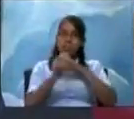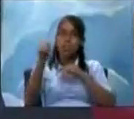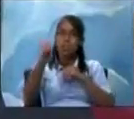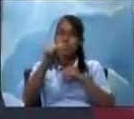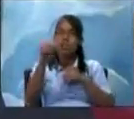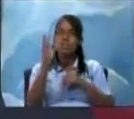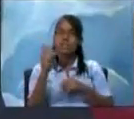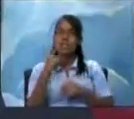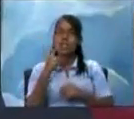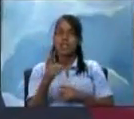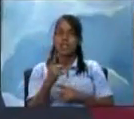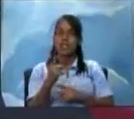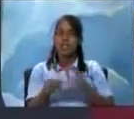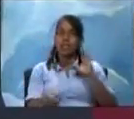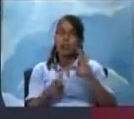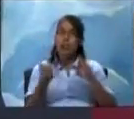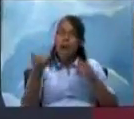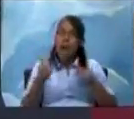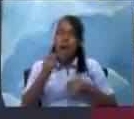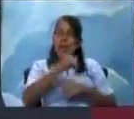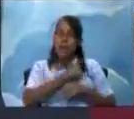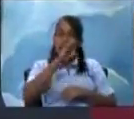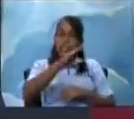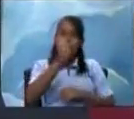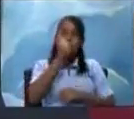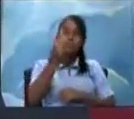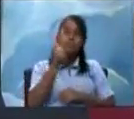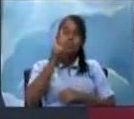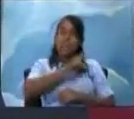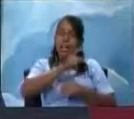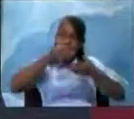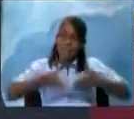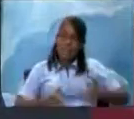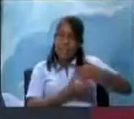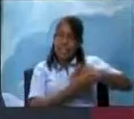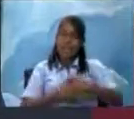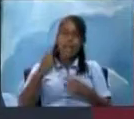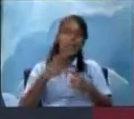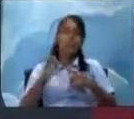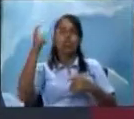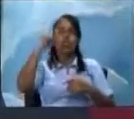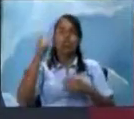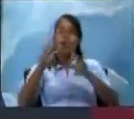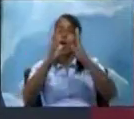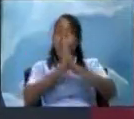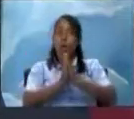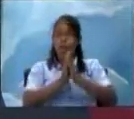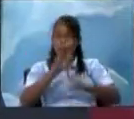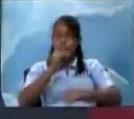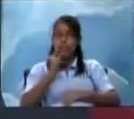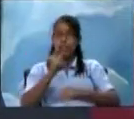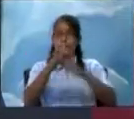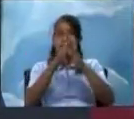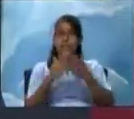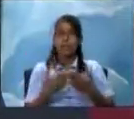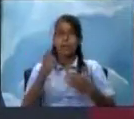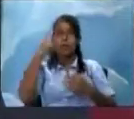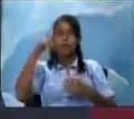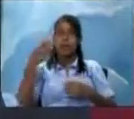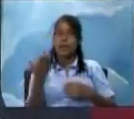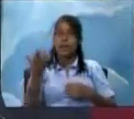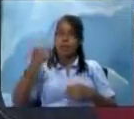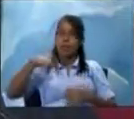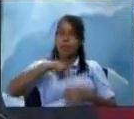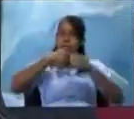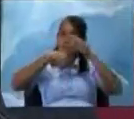verso 17, mas hay de las que estén encintas y de las que críen en aquellos días. Orad pues, dice la Biblia, para